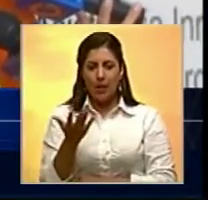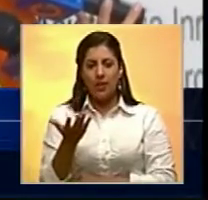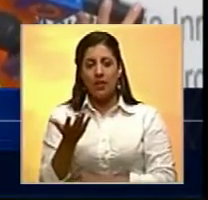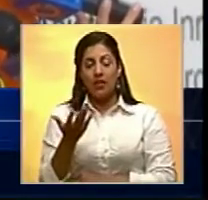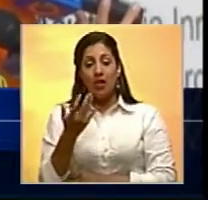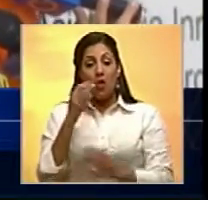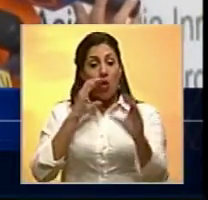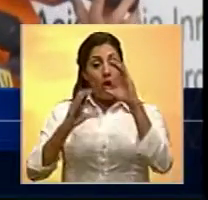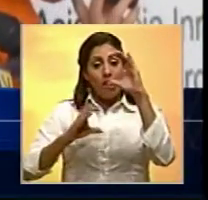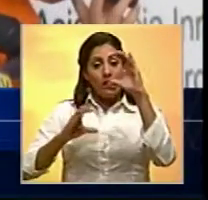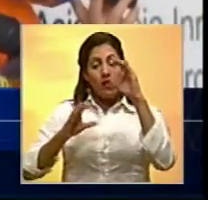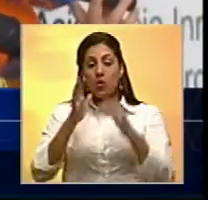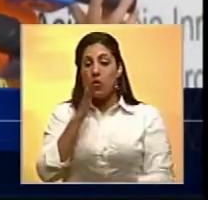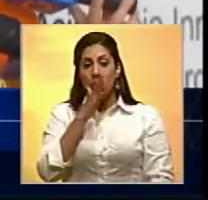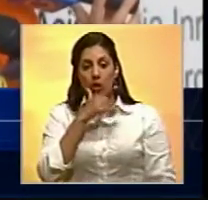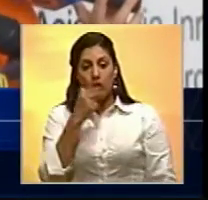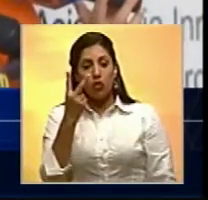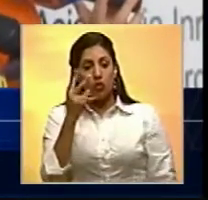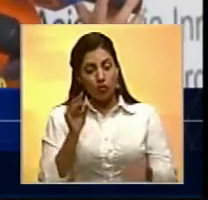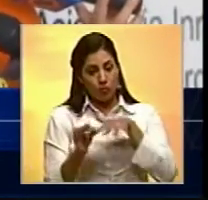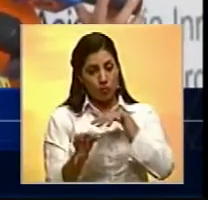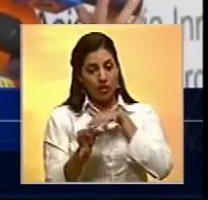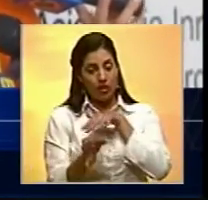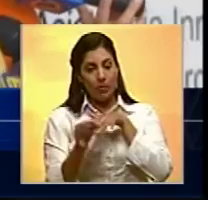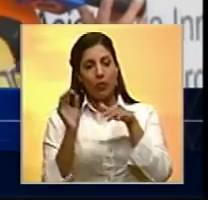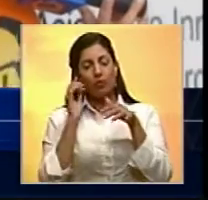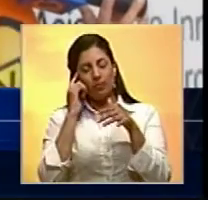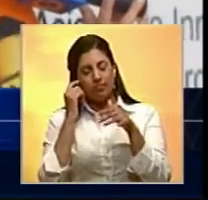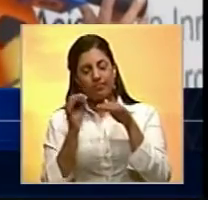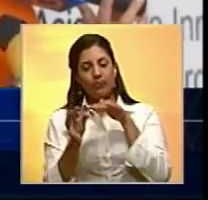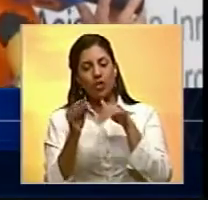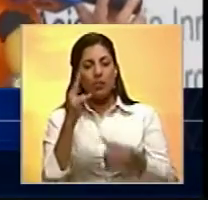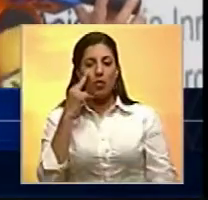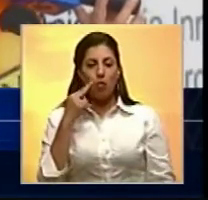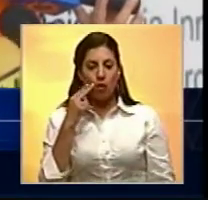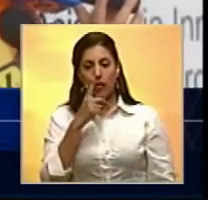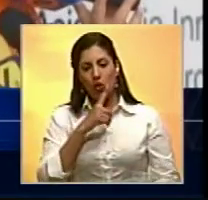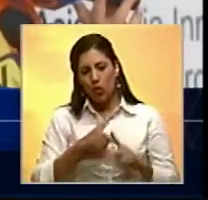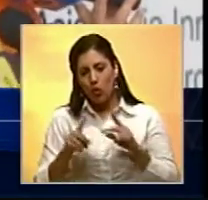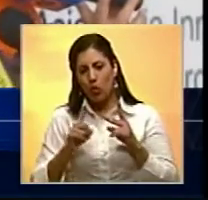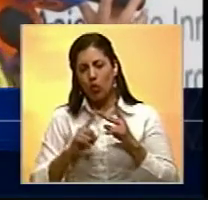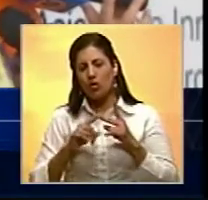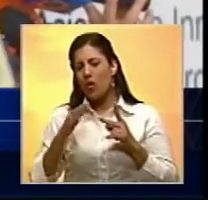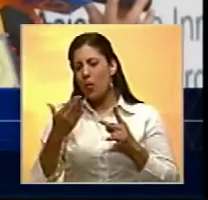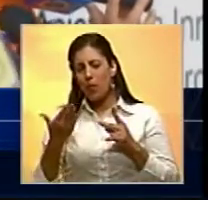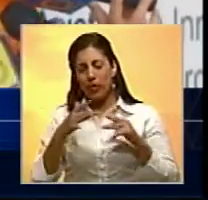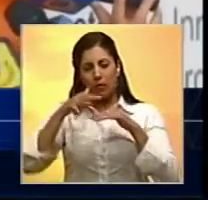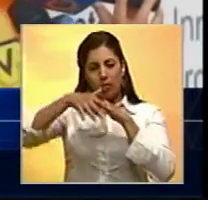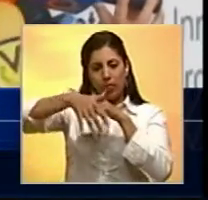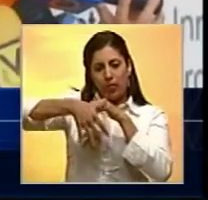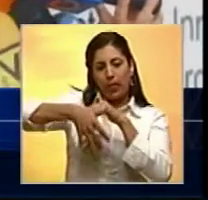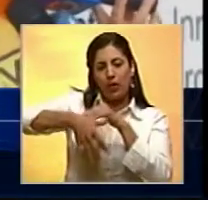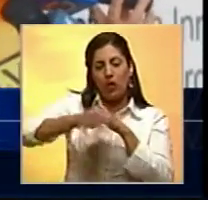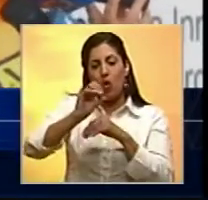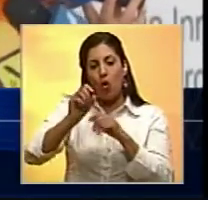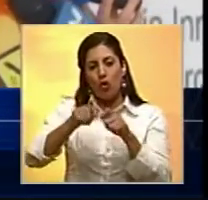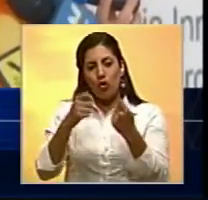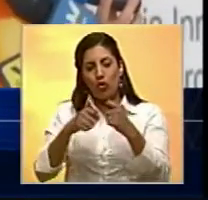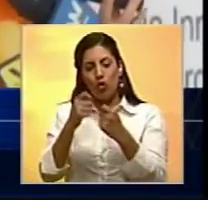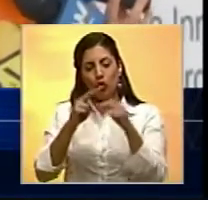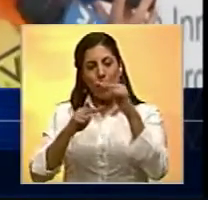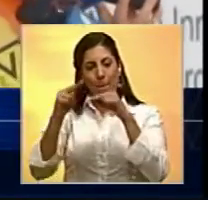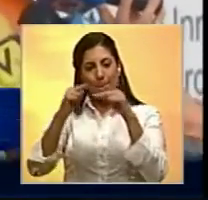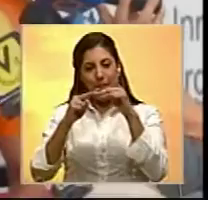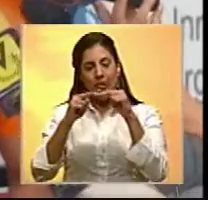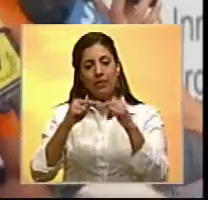prácticamente incomunicado. Lo que tenemos 2 municipios, municipio Bolívar, municipio Pedro María Ureña, producto pues de deslizamiento o desprendimiento de material